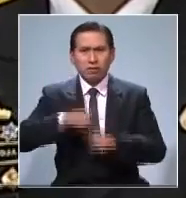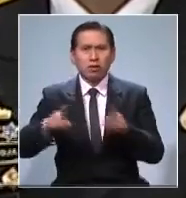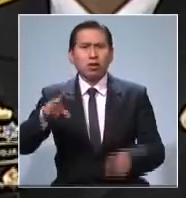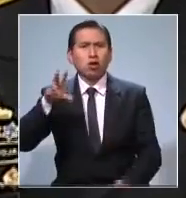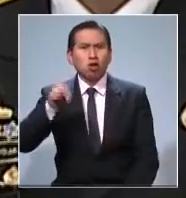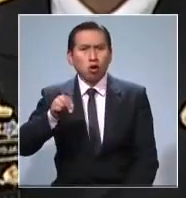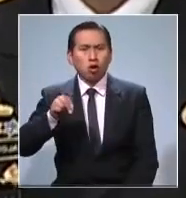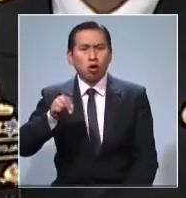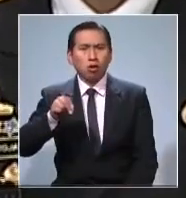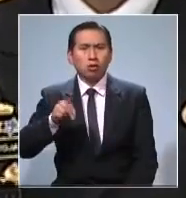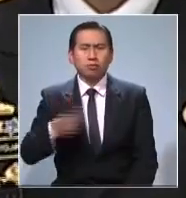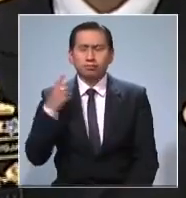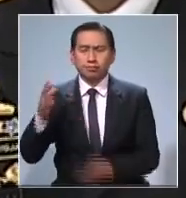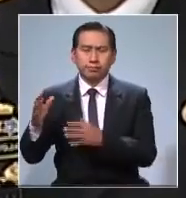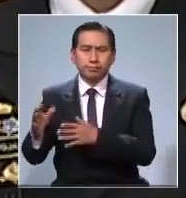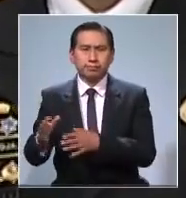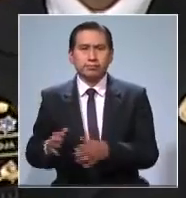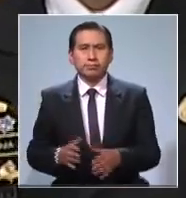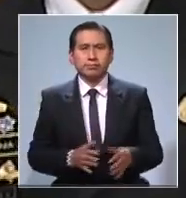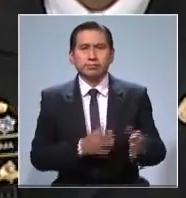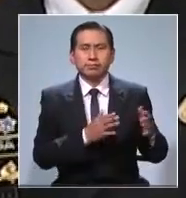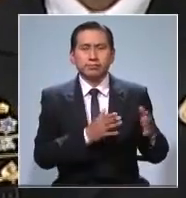diferente.